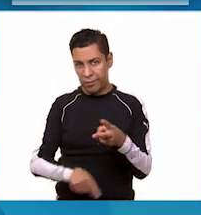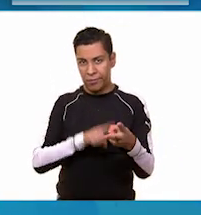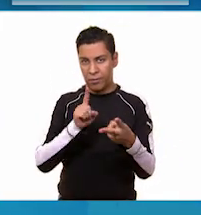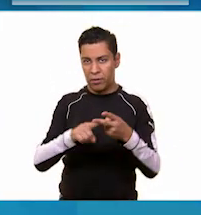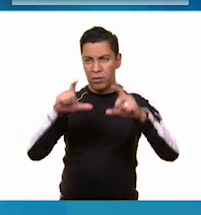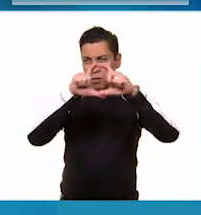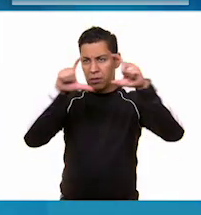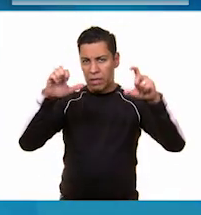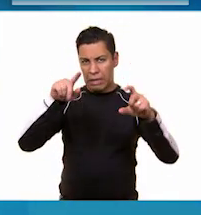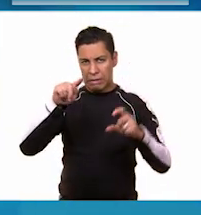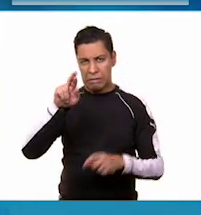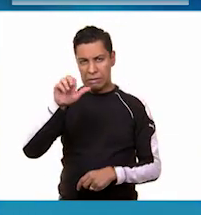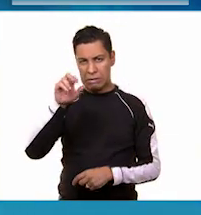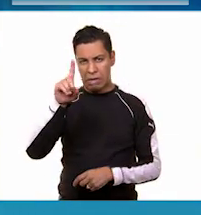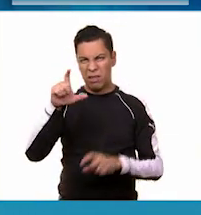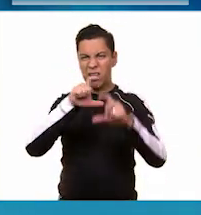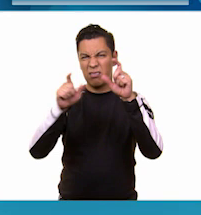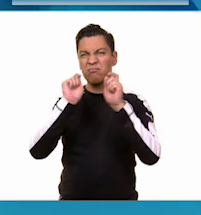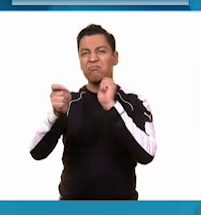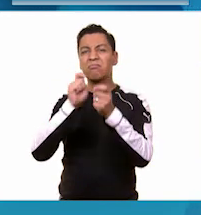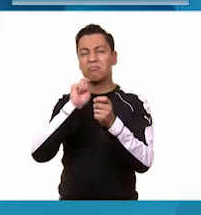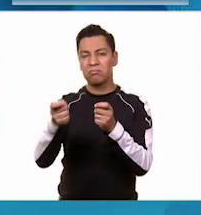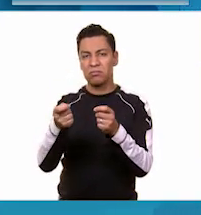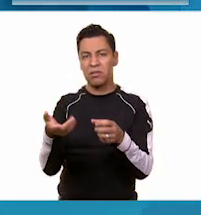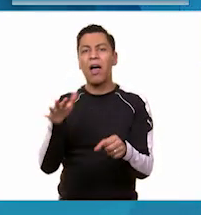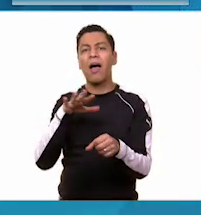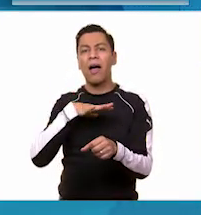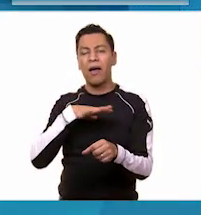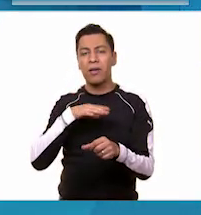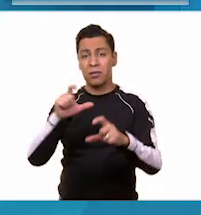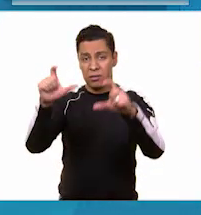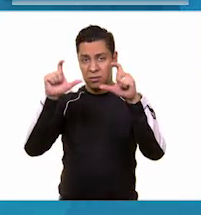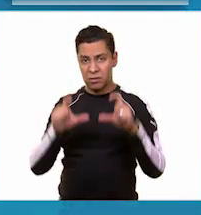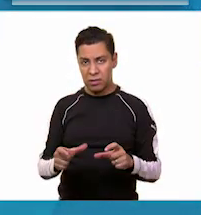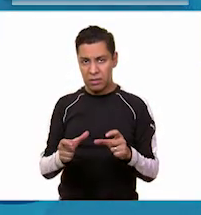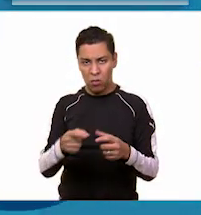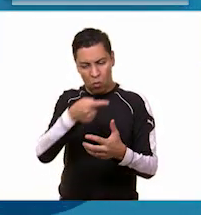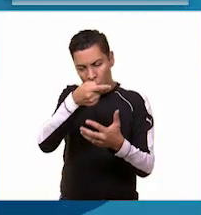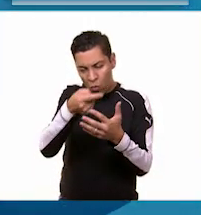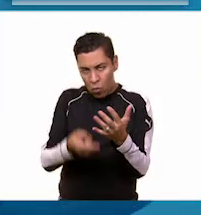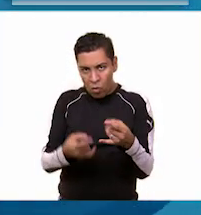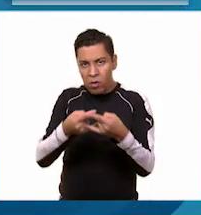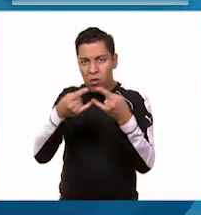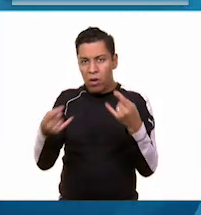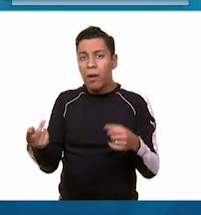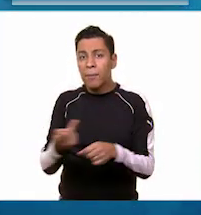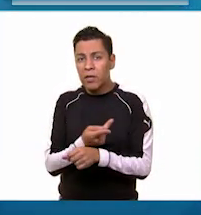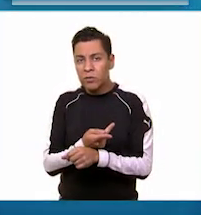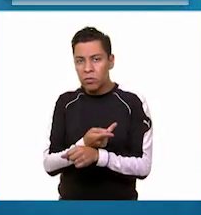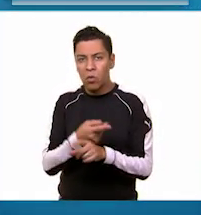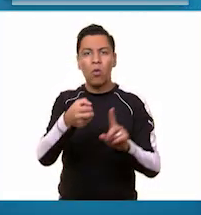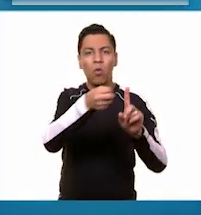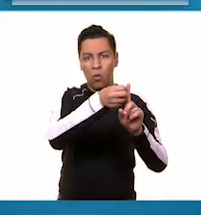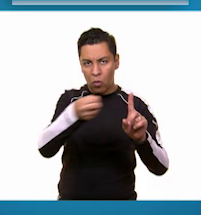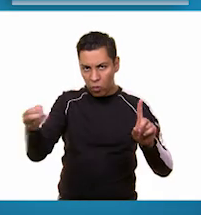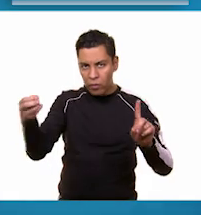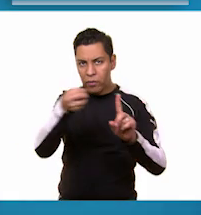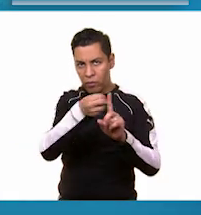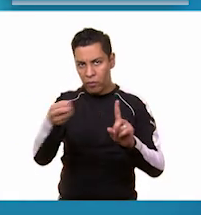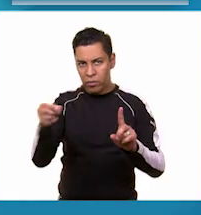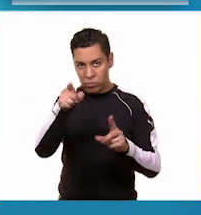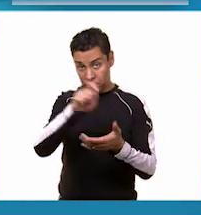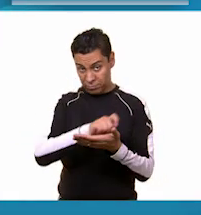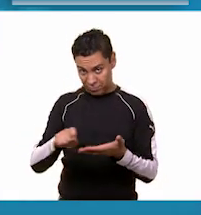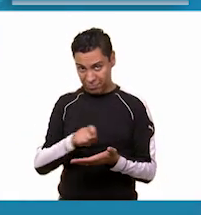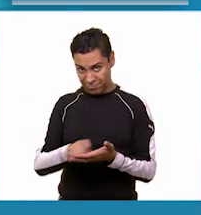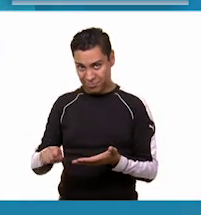entrada? ¿Cuáles son los datos que complementan la noticia? Escríbelos en orden de presentación. Gracias, María.